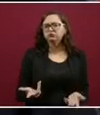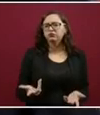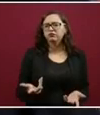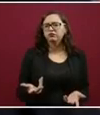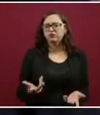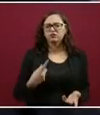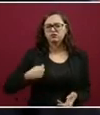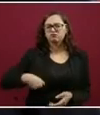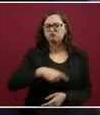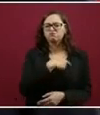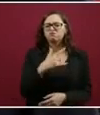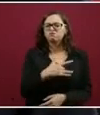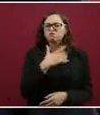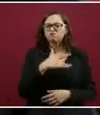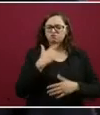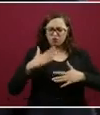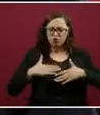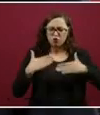certeza